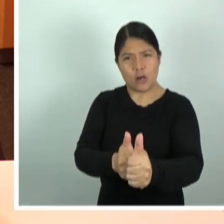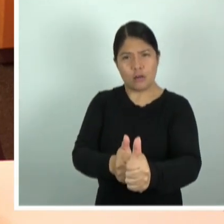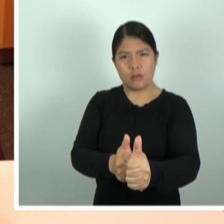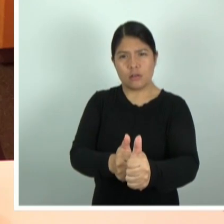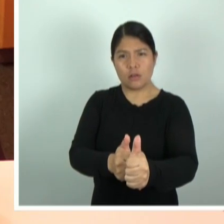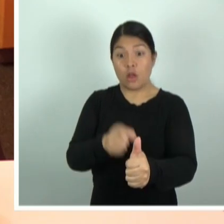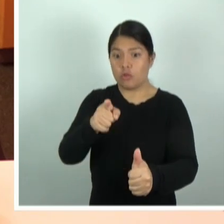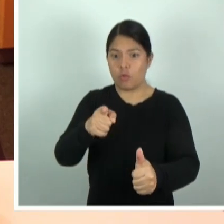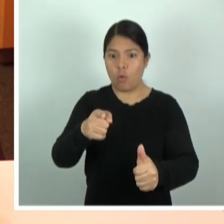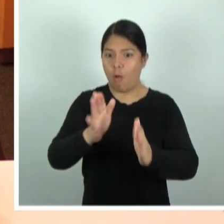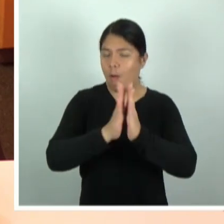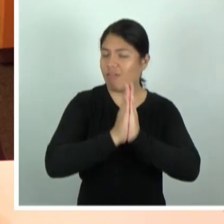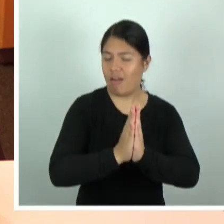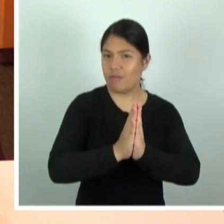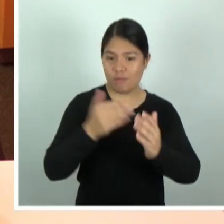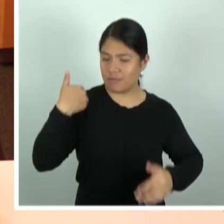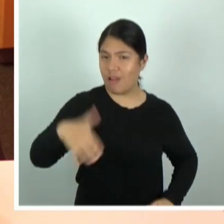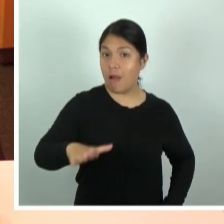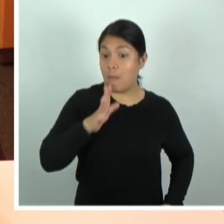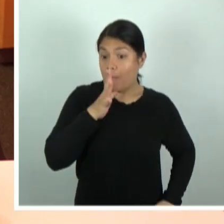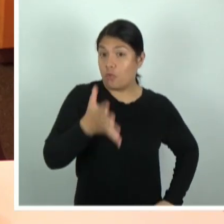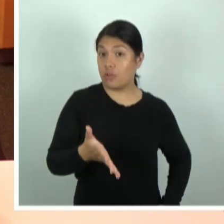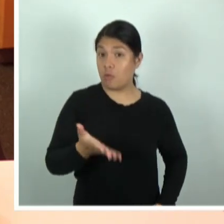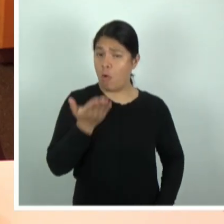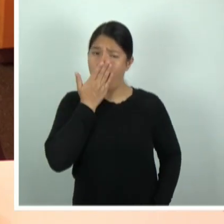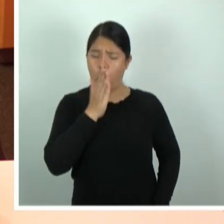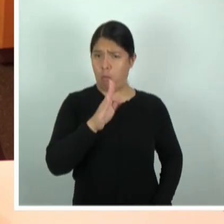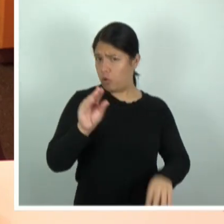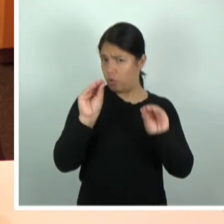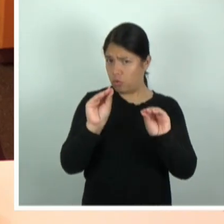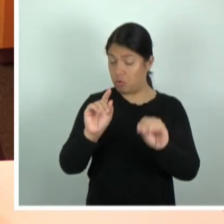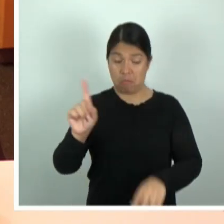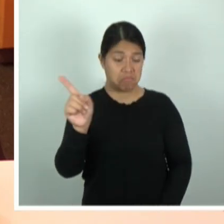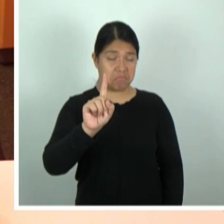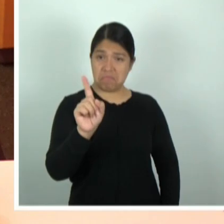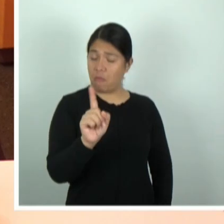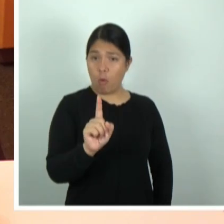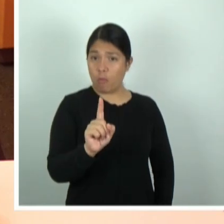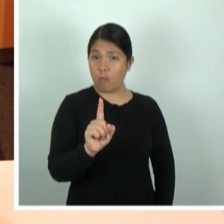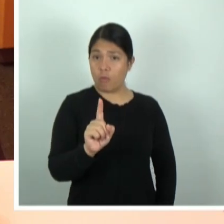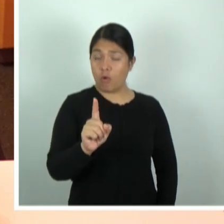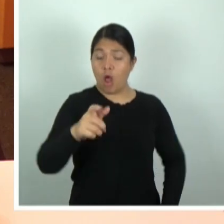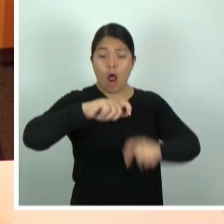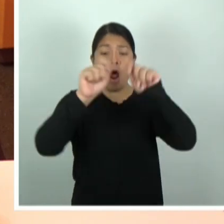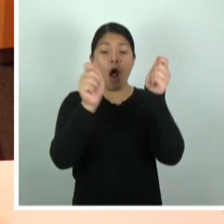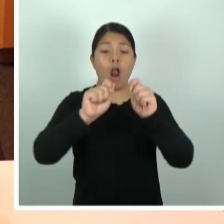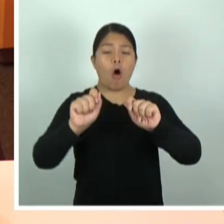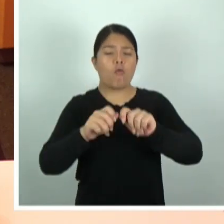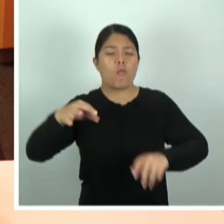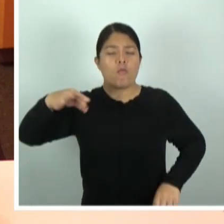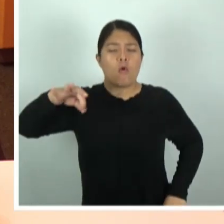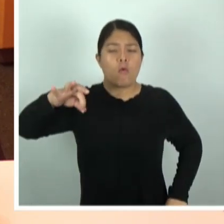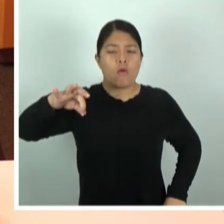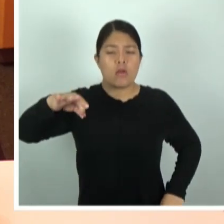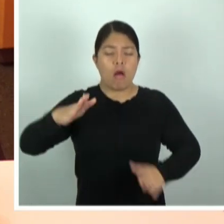eres santo. ¿Por qué? ¿Por tu comportamiento? No. La única forma de recibir